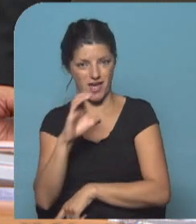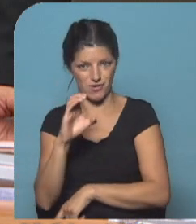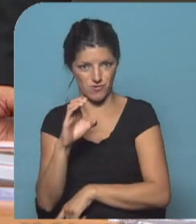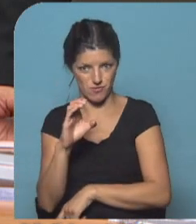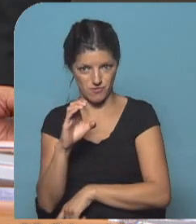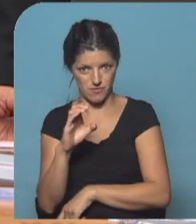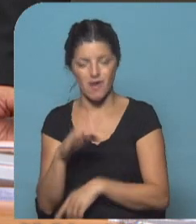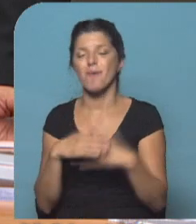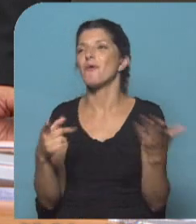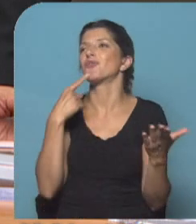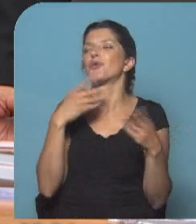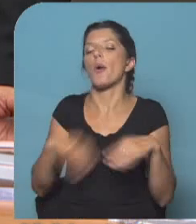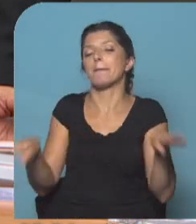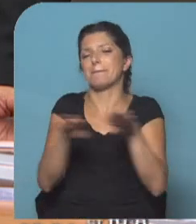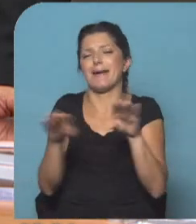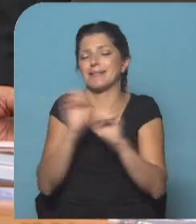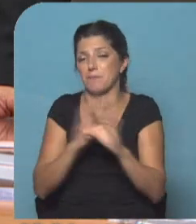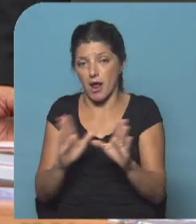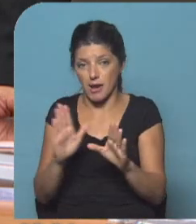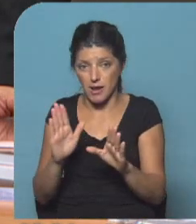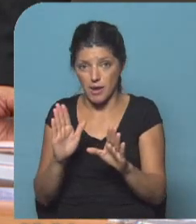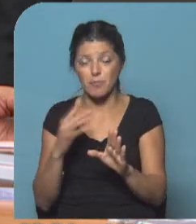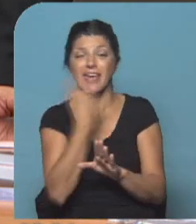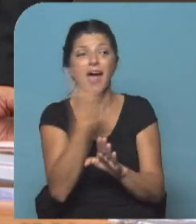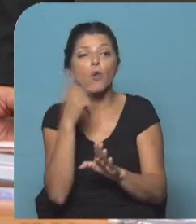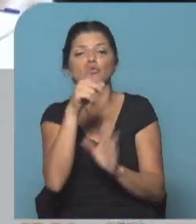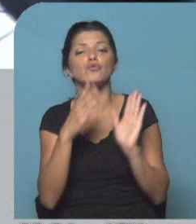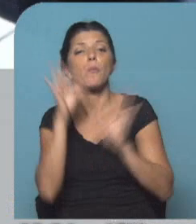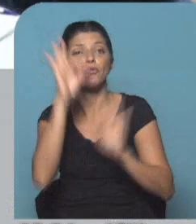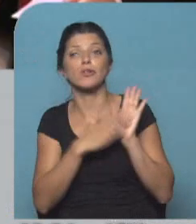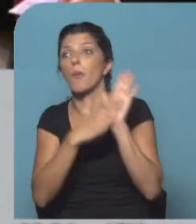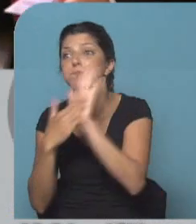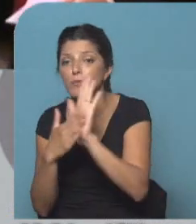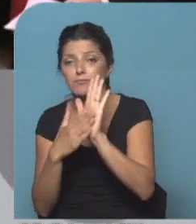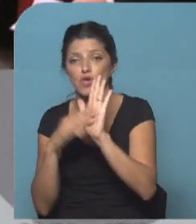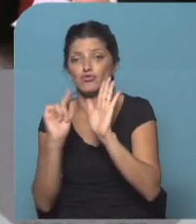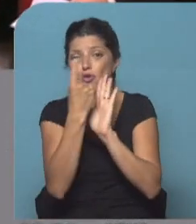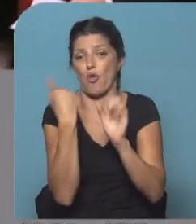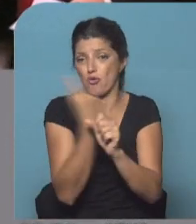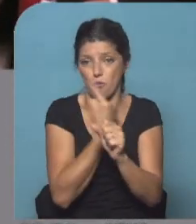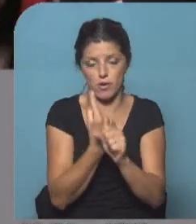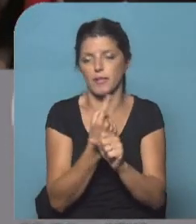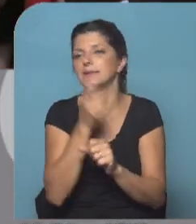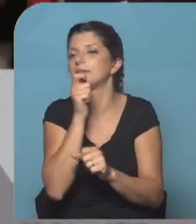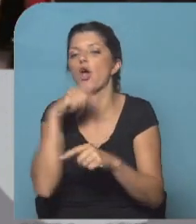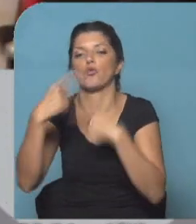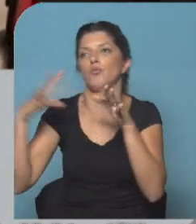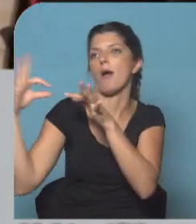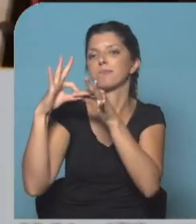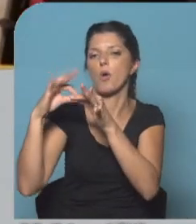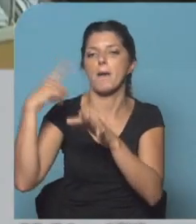eso es un empate catastrófico, porque ninguno de los actores puede imponer su propio proyecto, sea la permanencia en España, sea el separatismo, sea el plebiscito